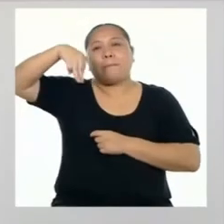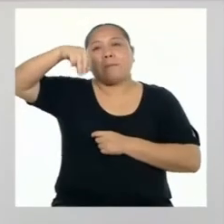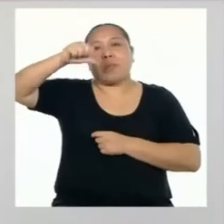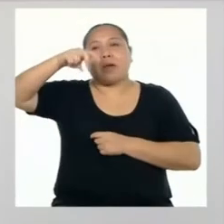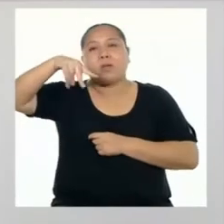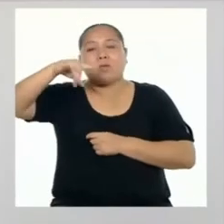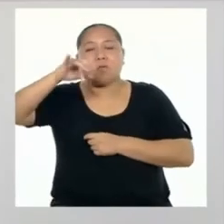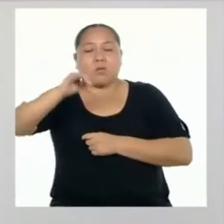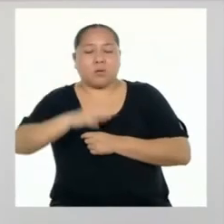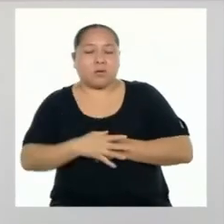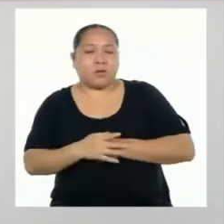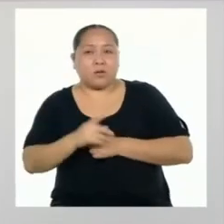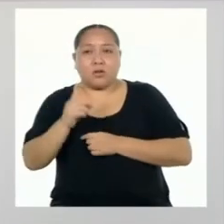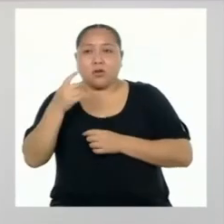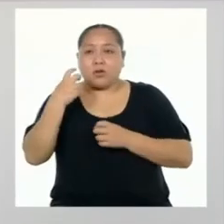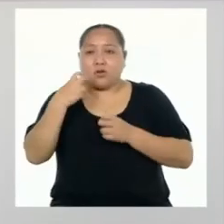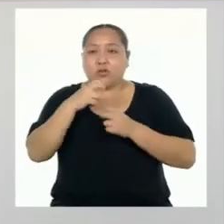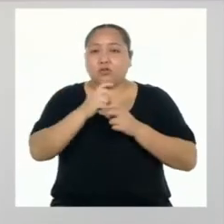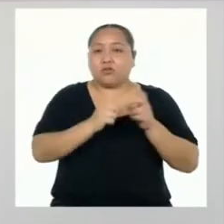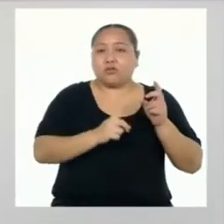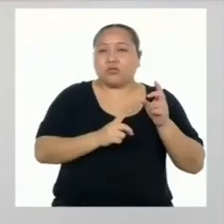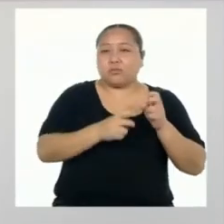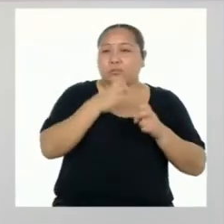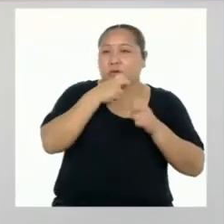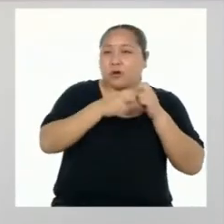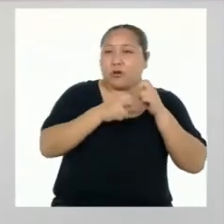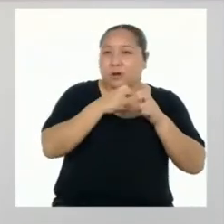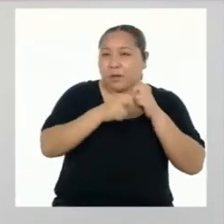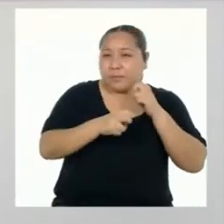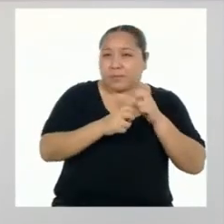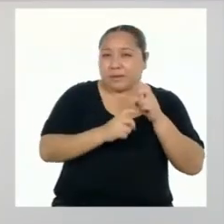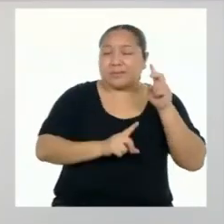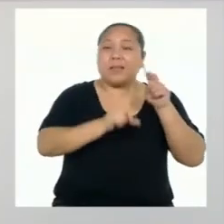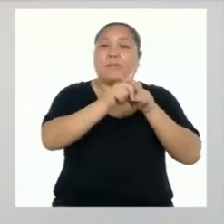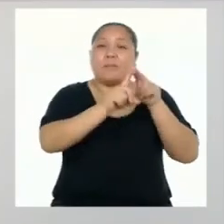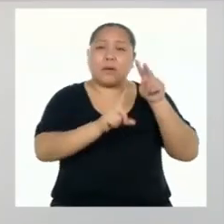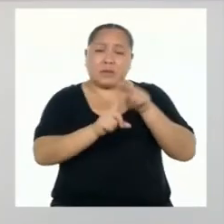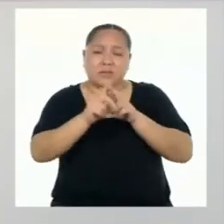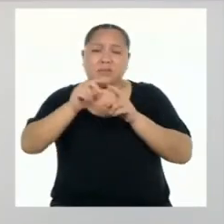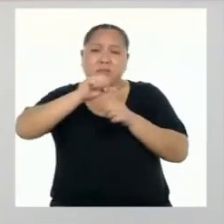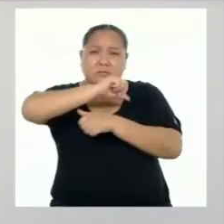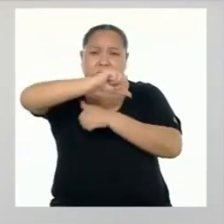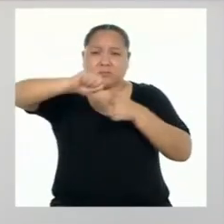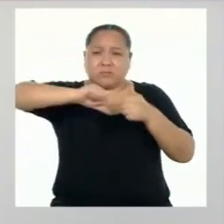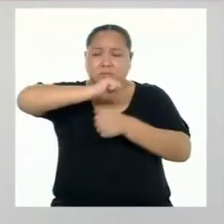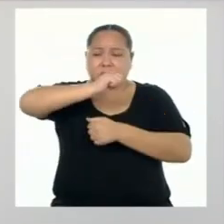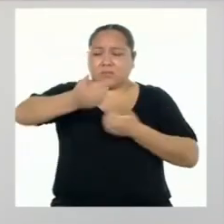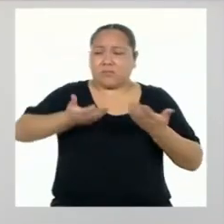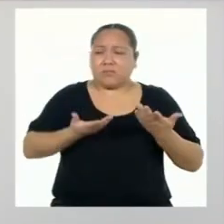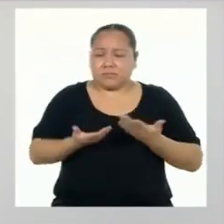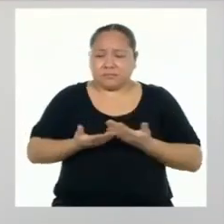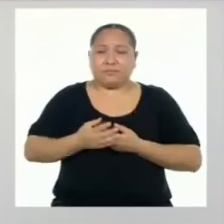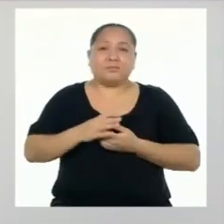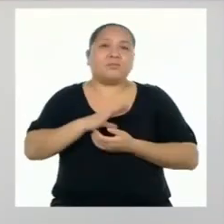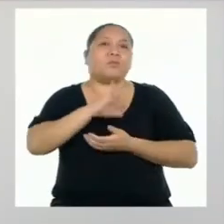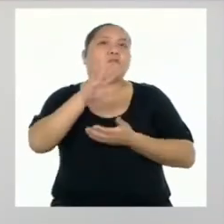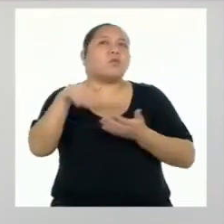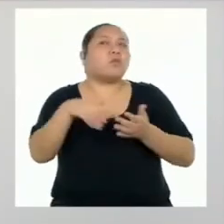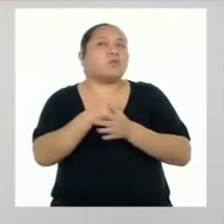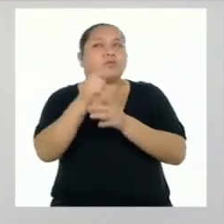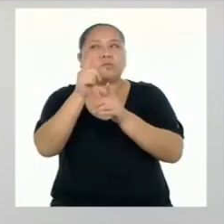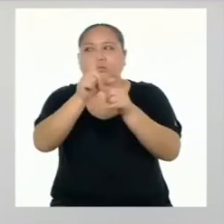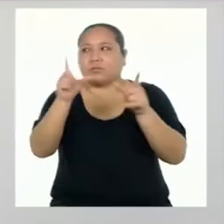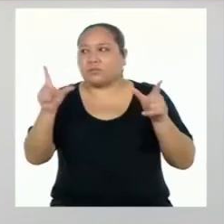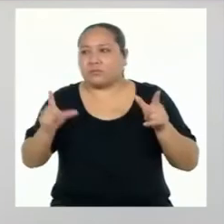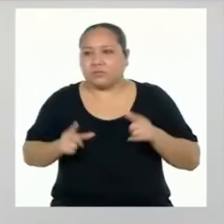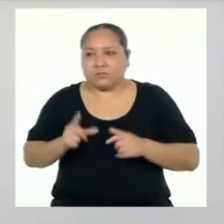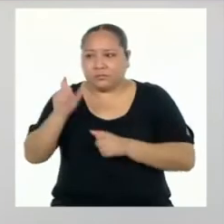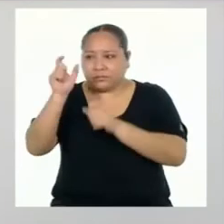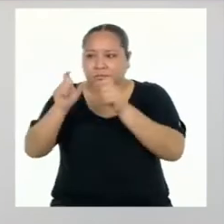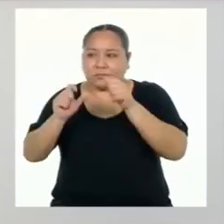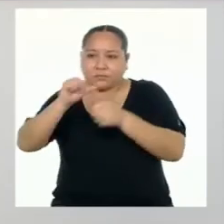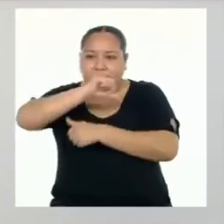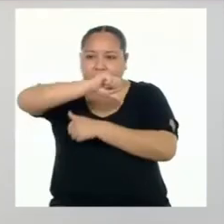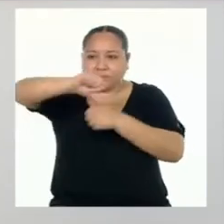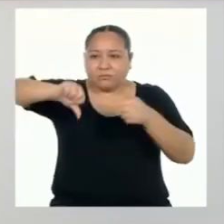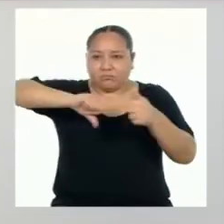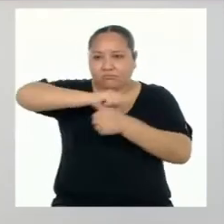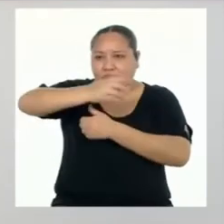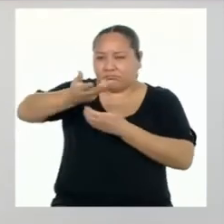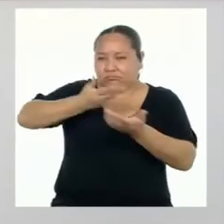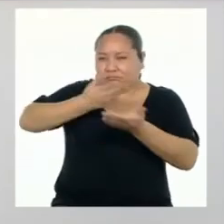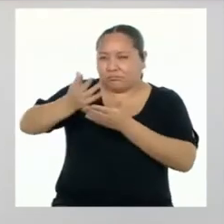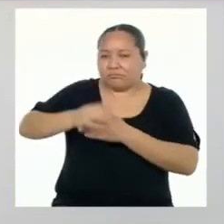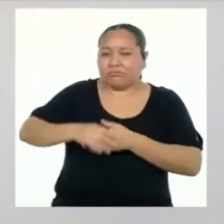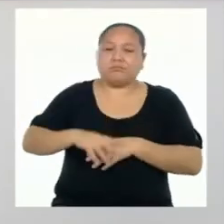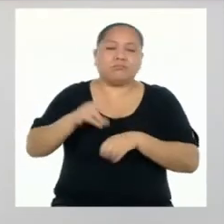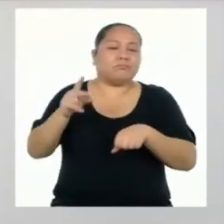son inherentes en la convivencia. Esto quiere decir que en todo espacio donde convivan las personas es natural